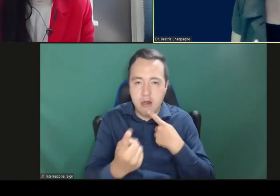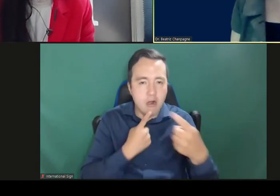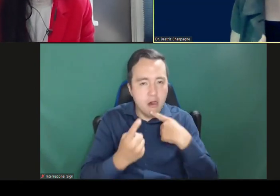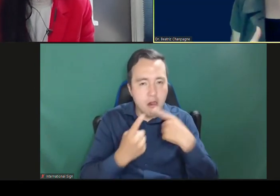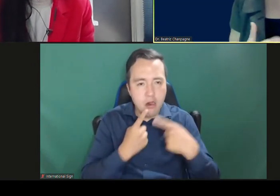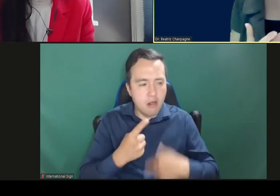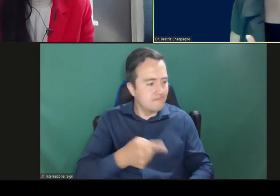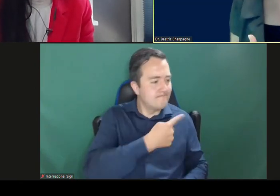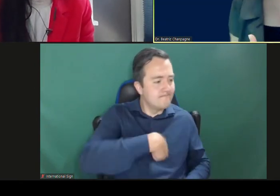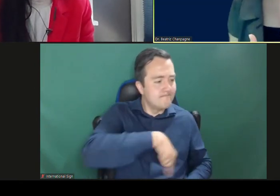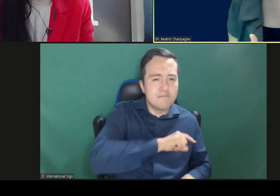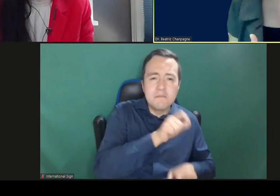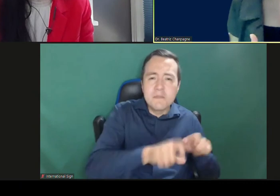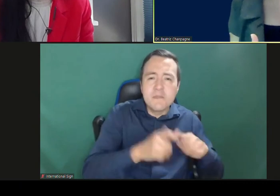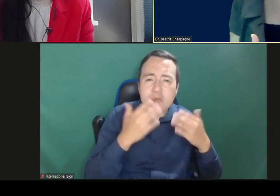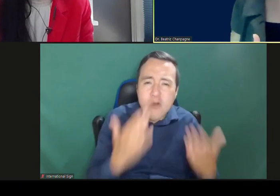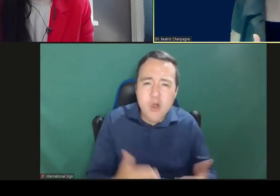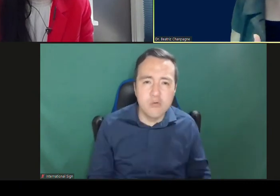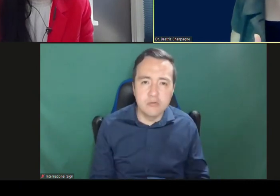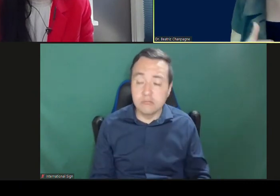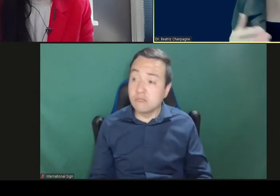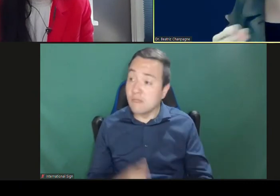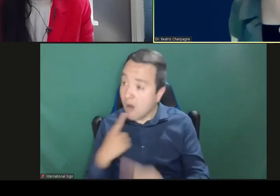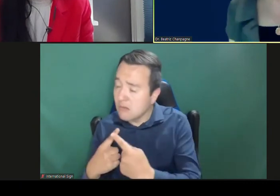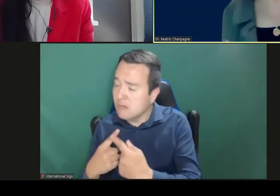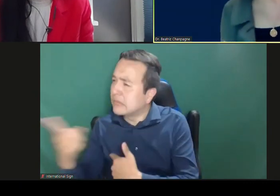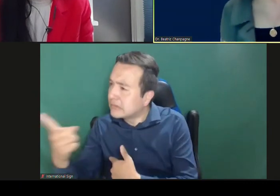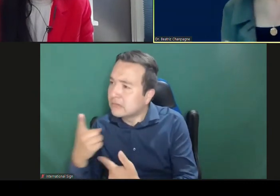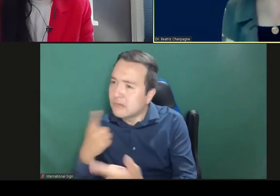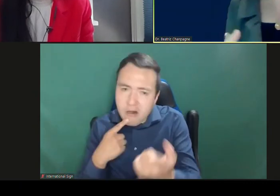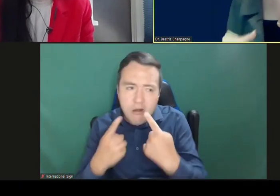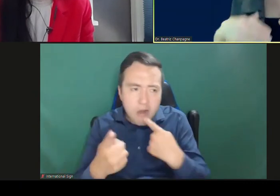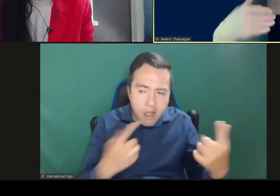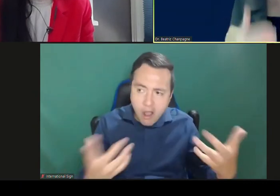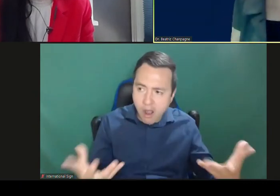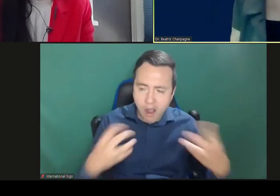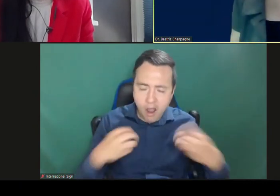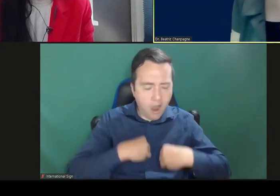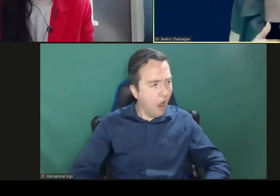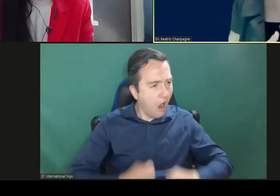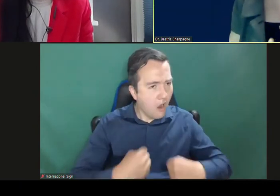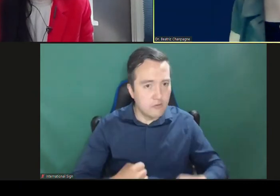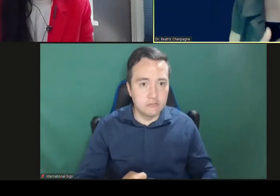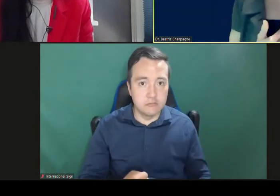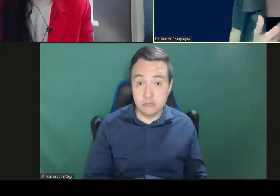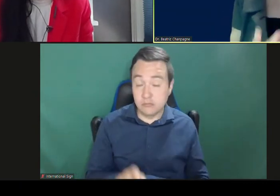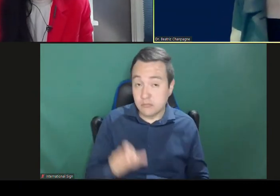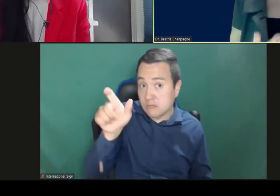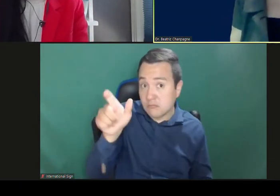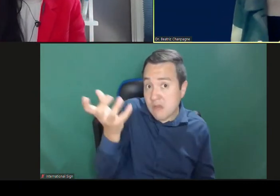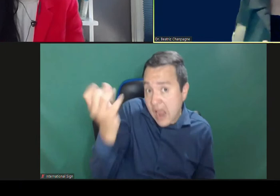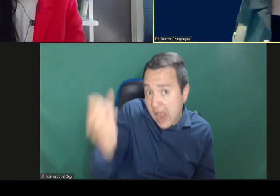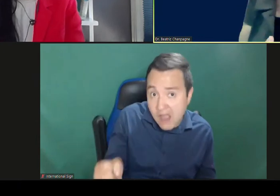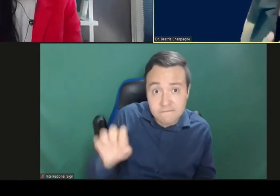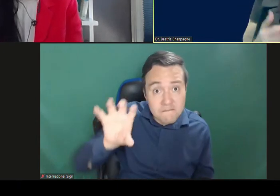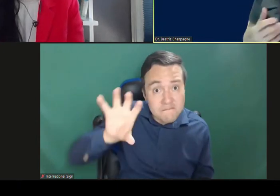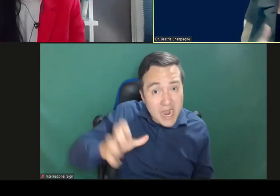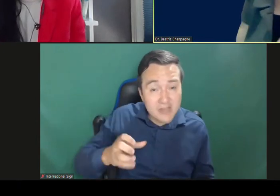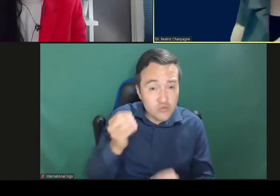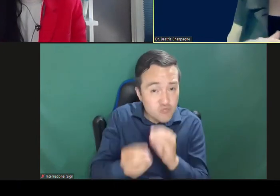civil porque eso nos da fortaleza cuando hay un país que tiene un problema ahí estamos o sea que la región tiene